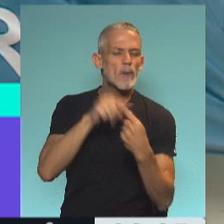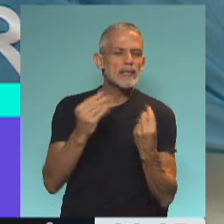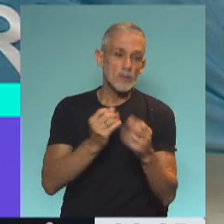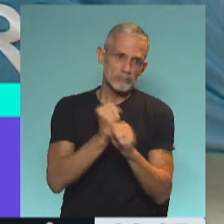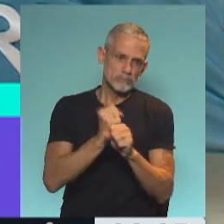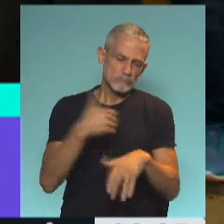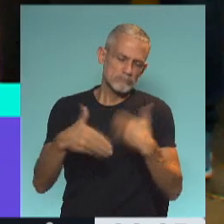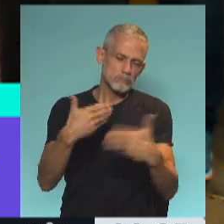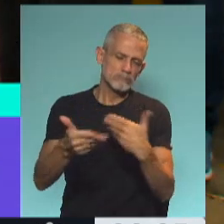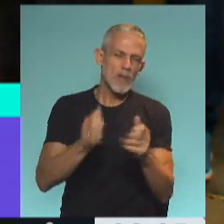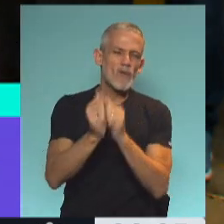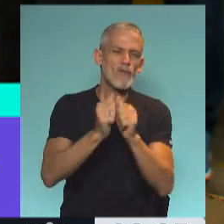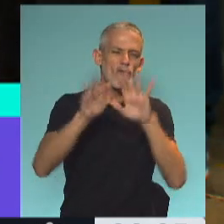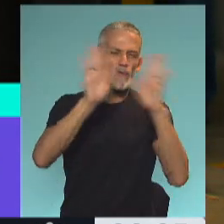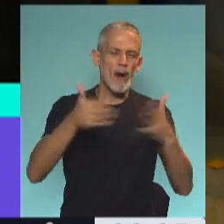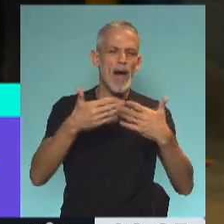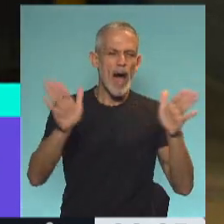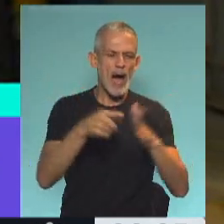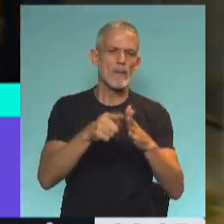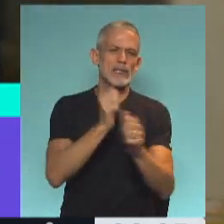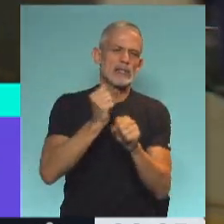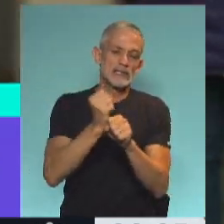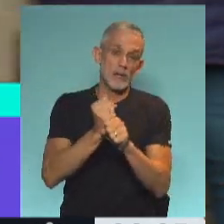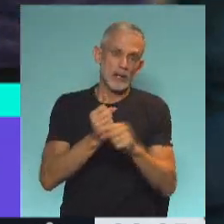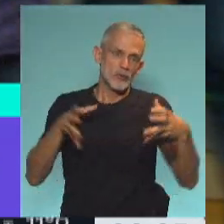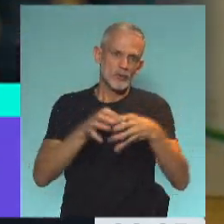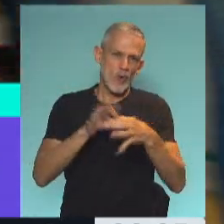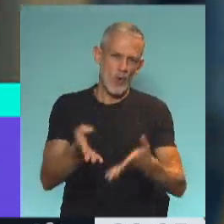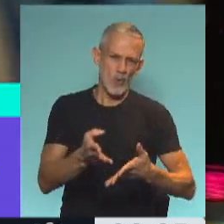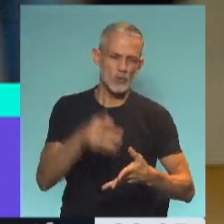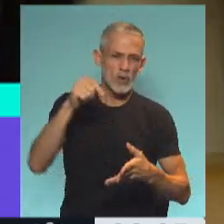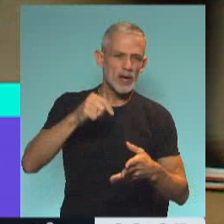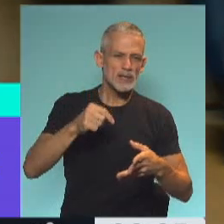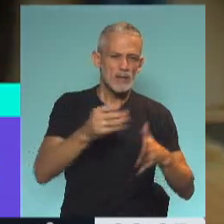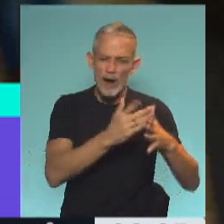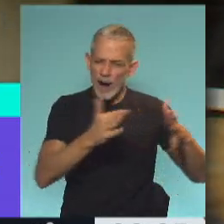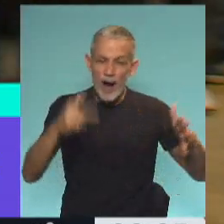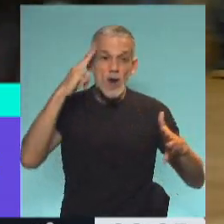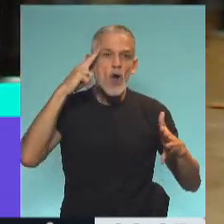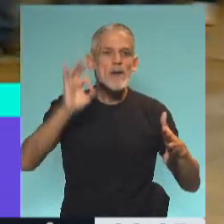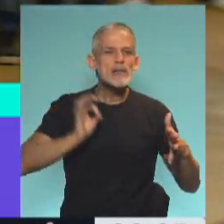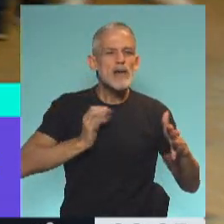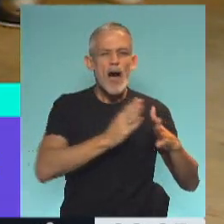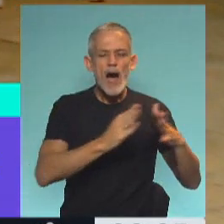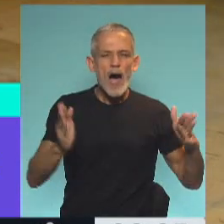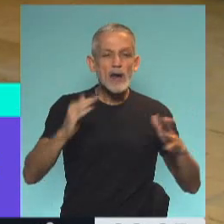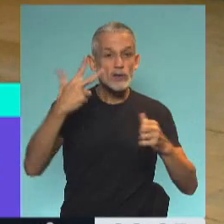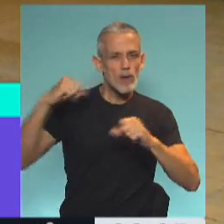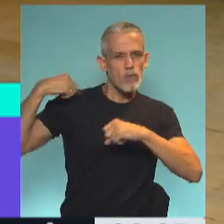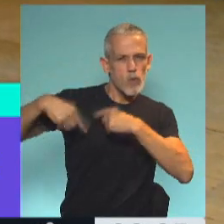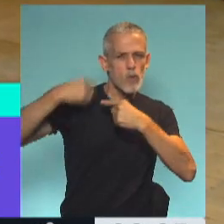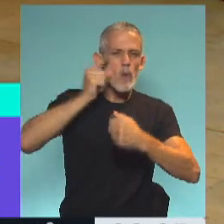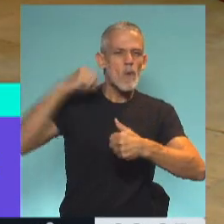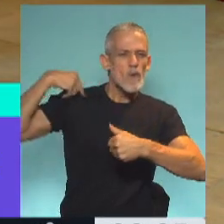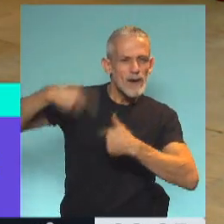que reabran la fábrica y seguir trabajando todos juntos. Este año cumplía 90 años, es tercera generación de los